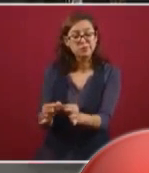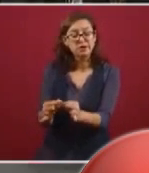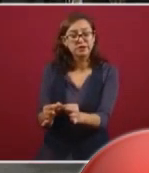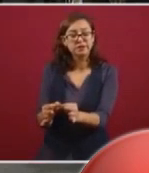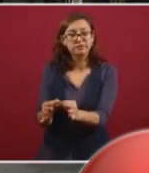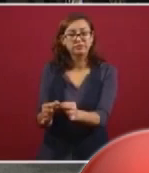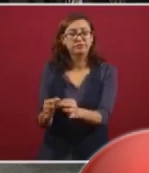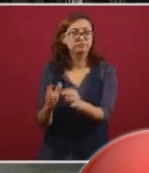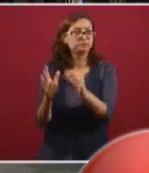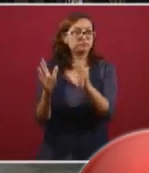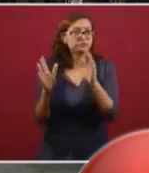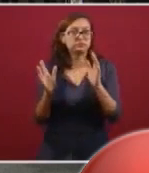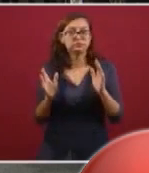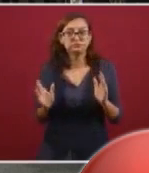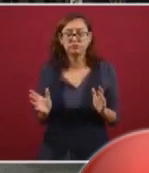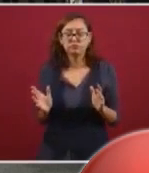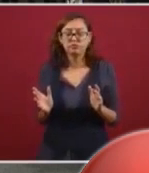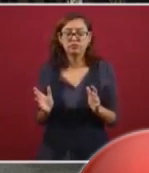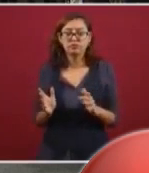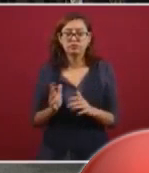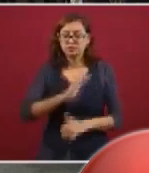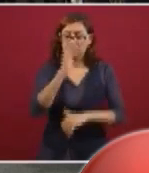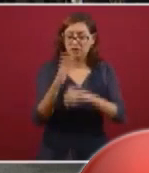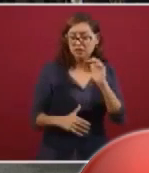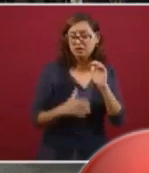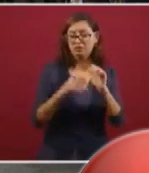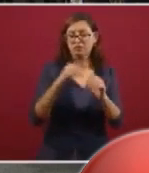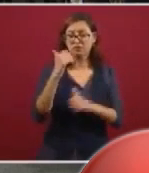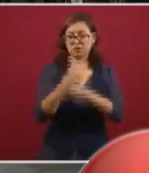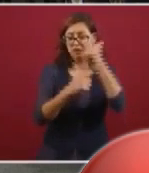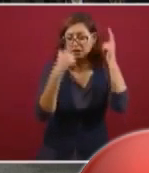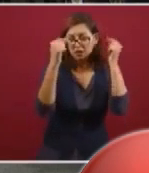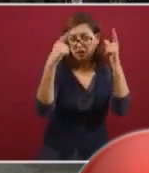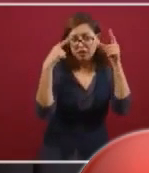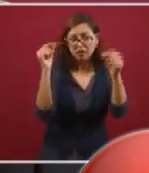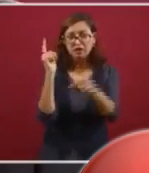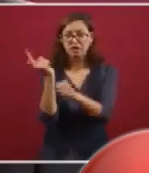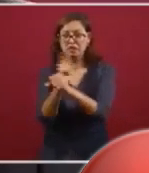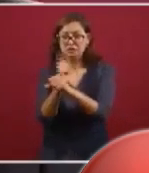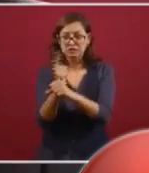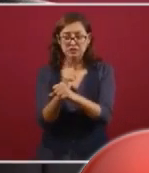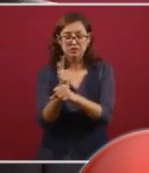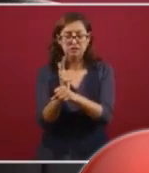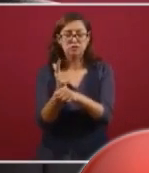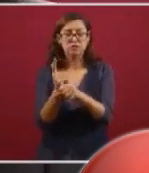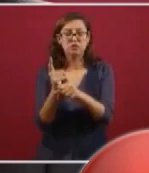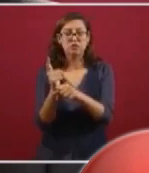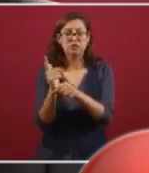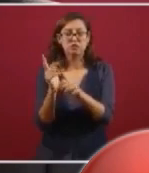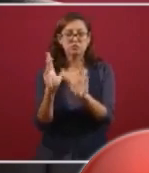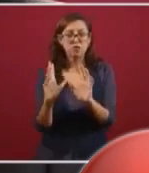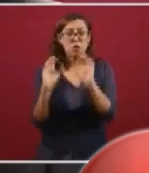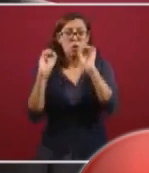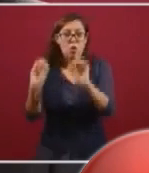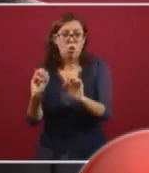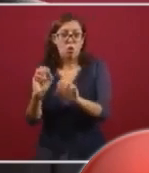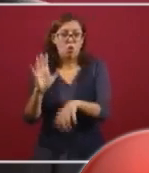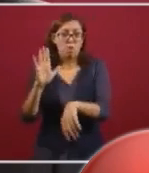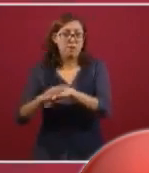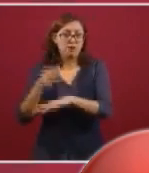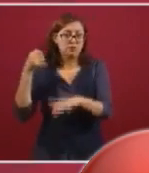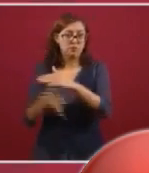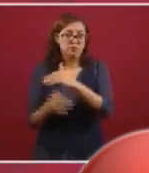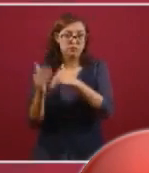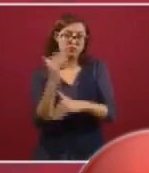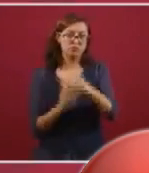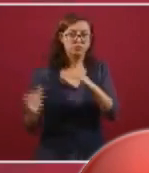ya sea para terminar la carrera, el nivel de licenciatura en medicina o la especialidad,